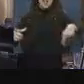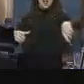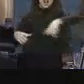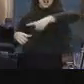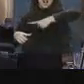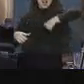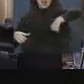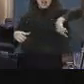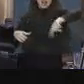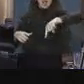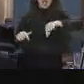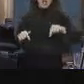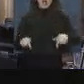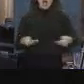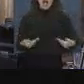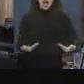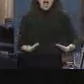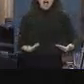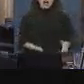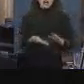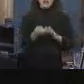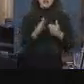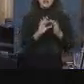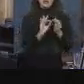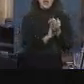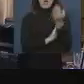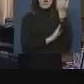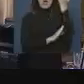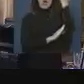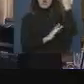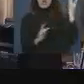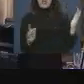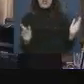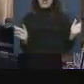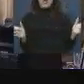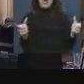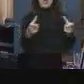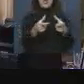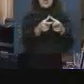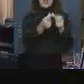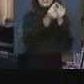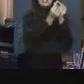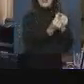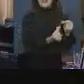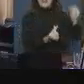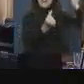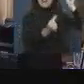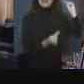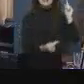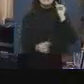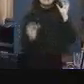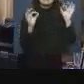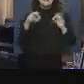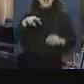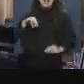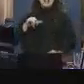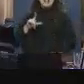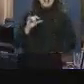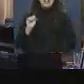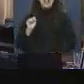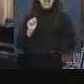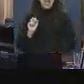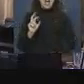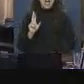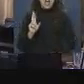lagos hoy día de los pueblos originarios en el Consejo Nacional como son la señora Emilia nu y Don anselmo Nuño